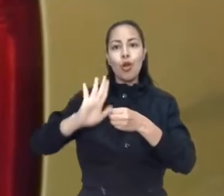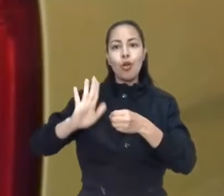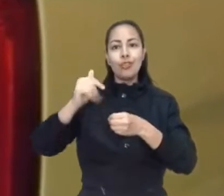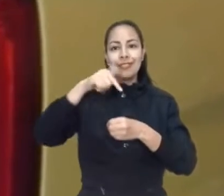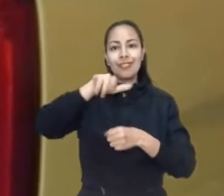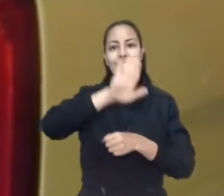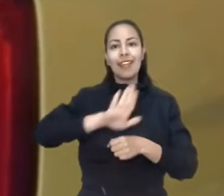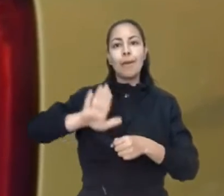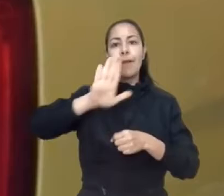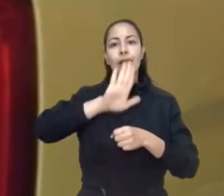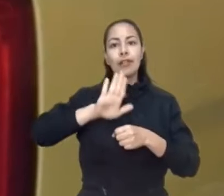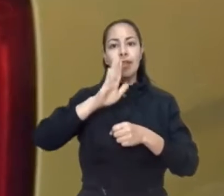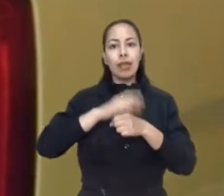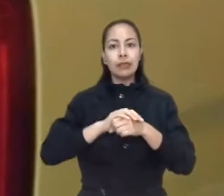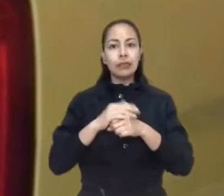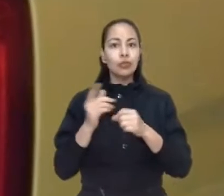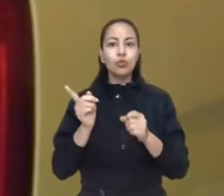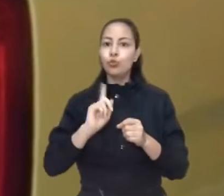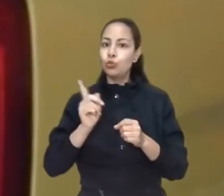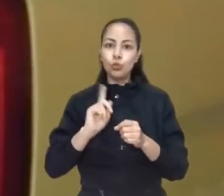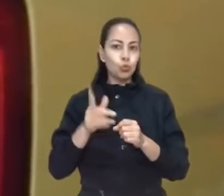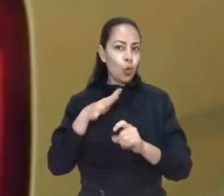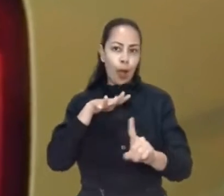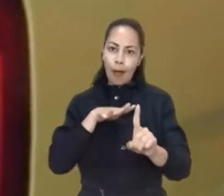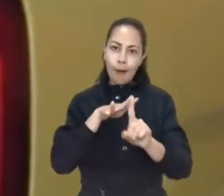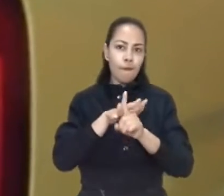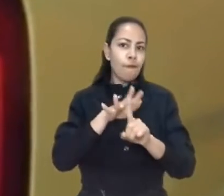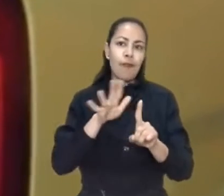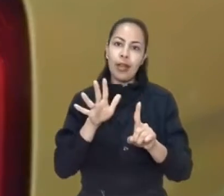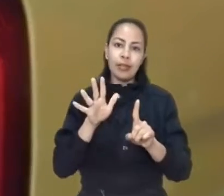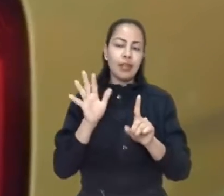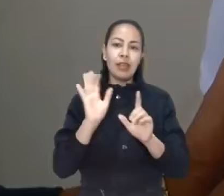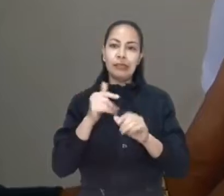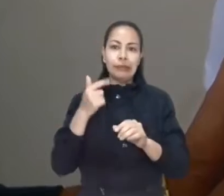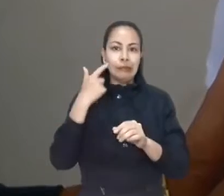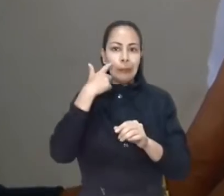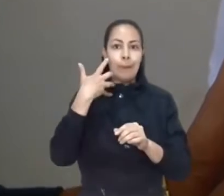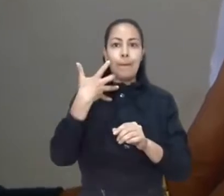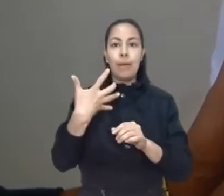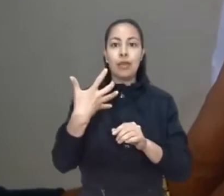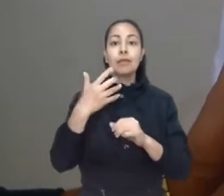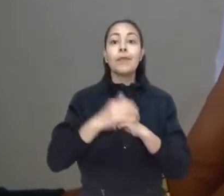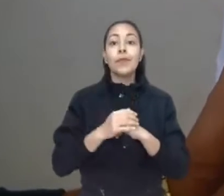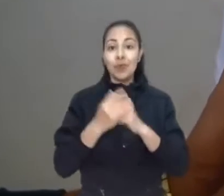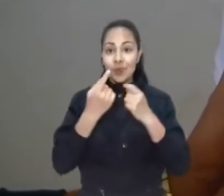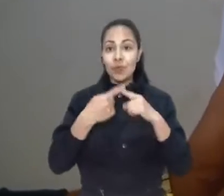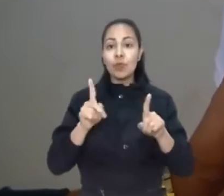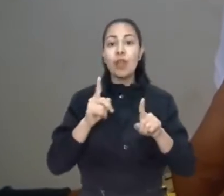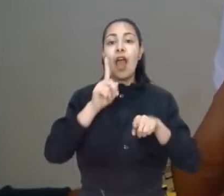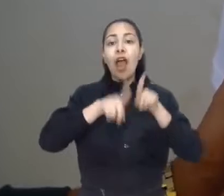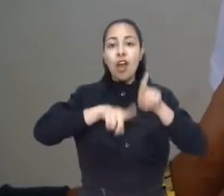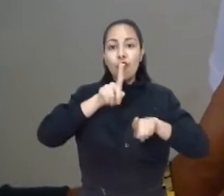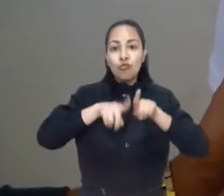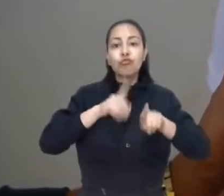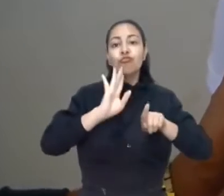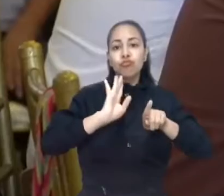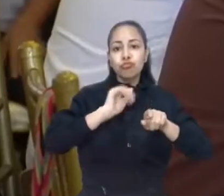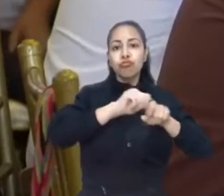nivel departamental no se verá afectado en cantidad, sin embargo, en